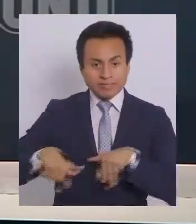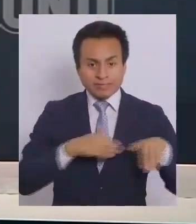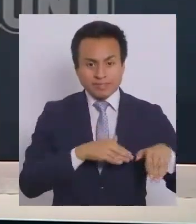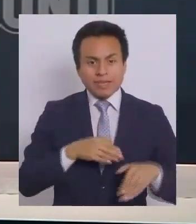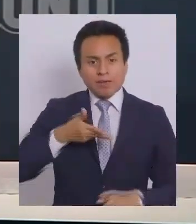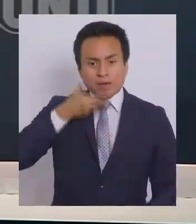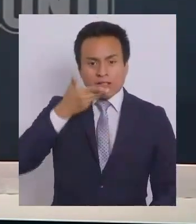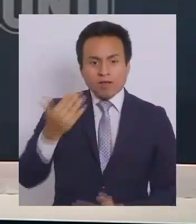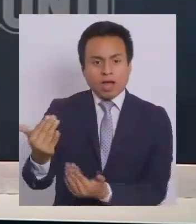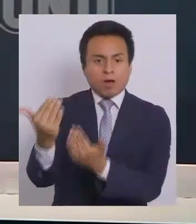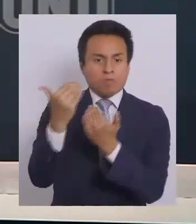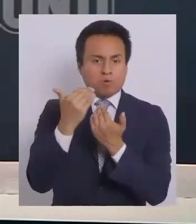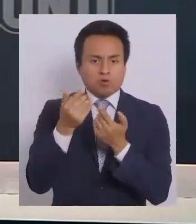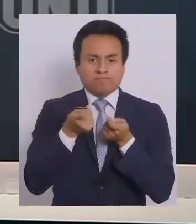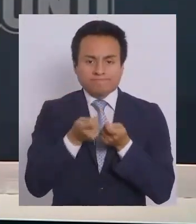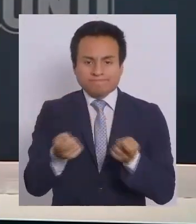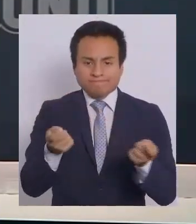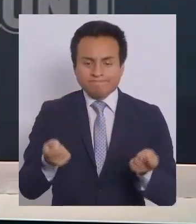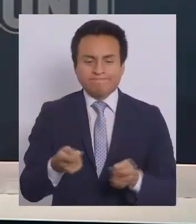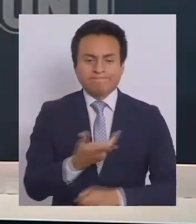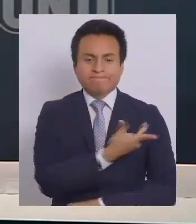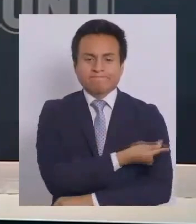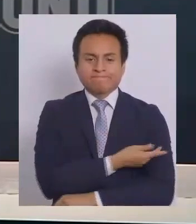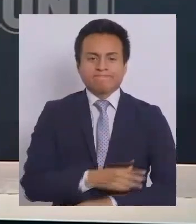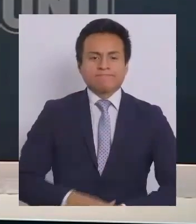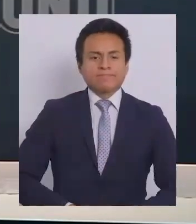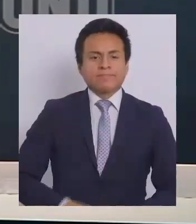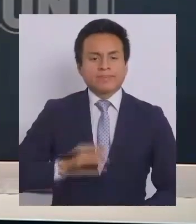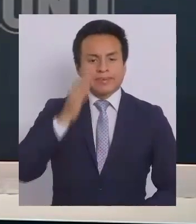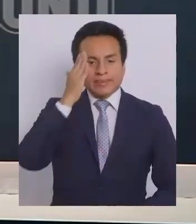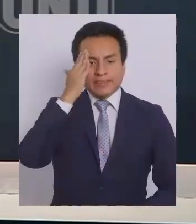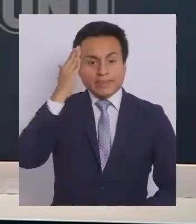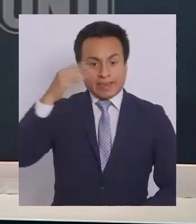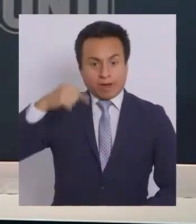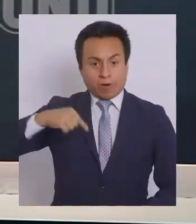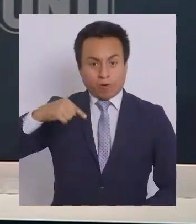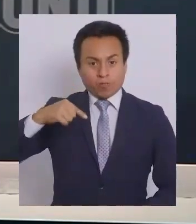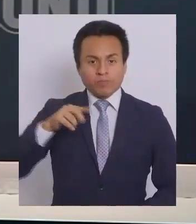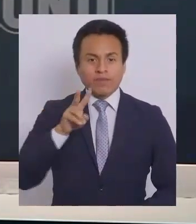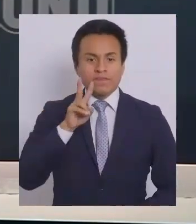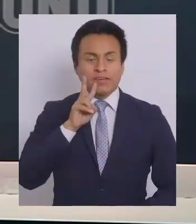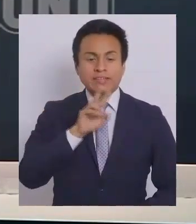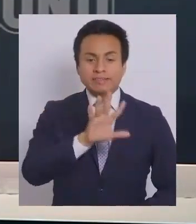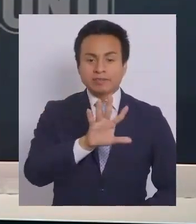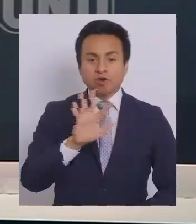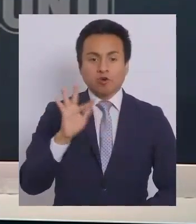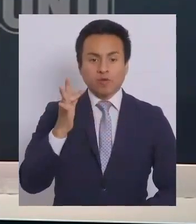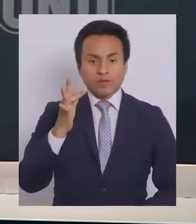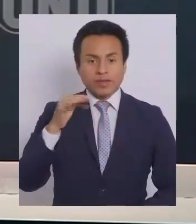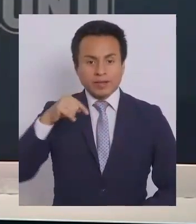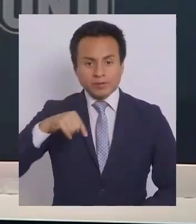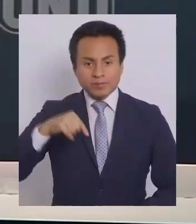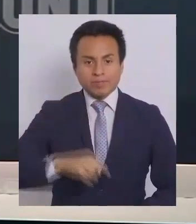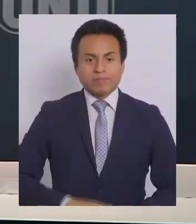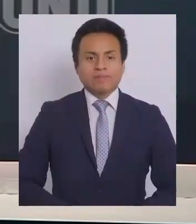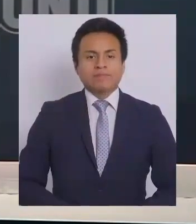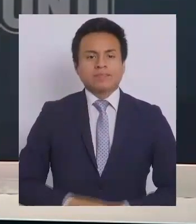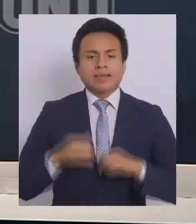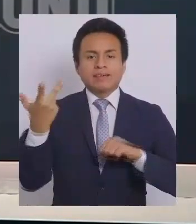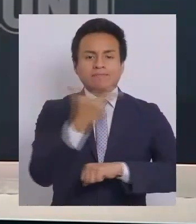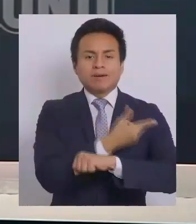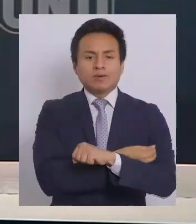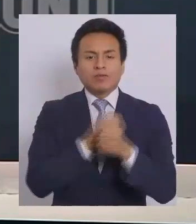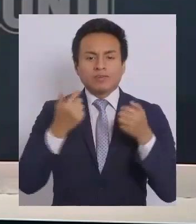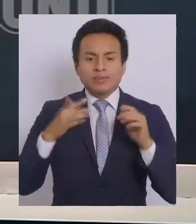apoyo a esta campaña en el día de hoy viernes 5 de febrero hemos vacunado